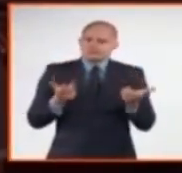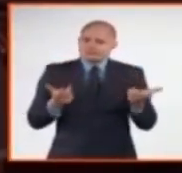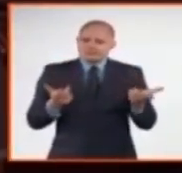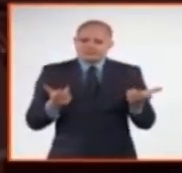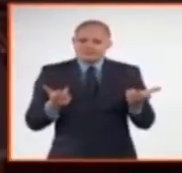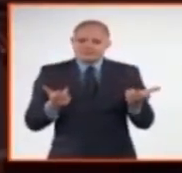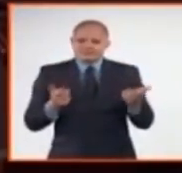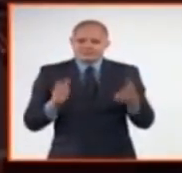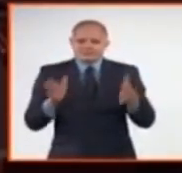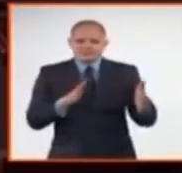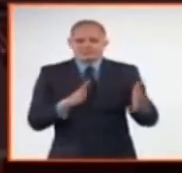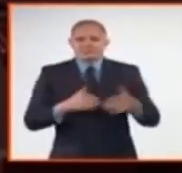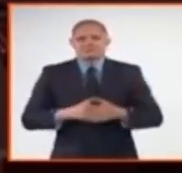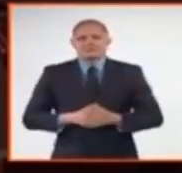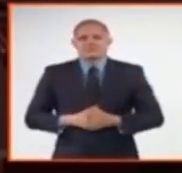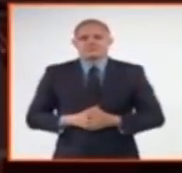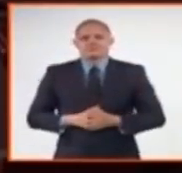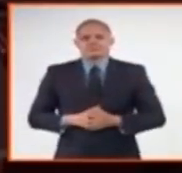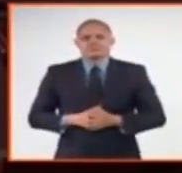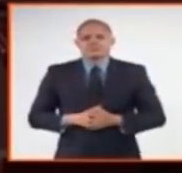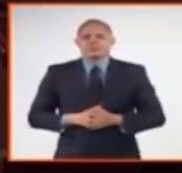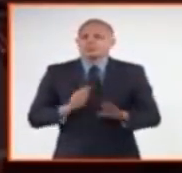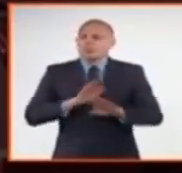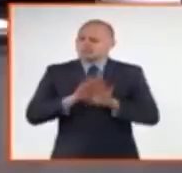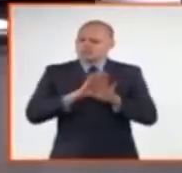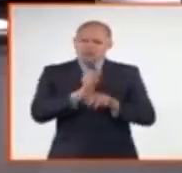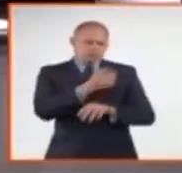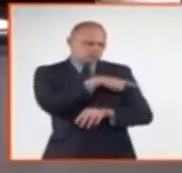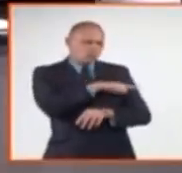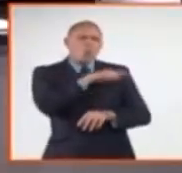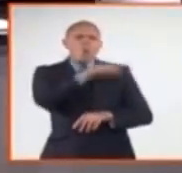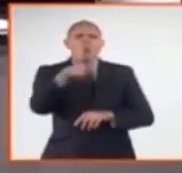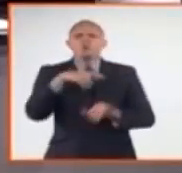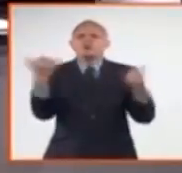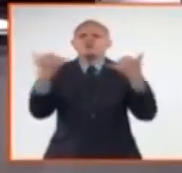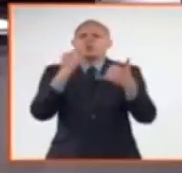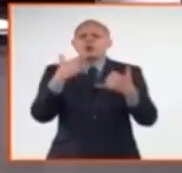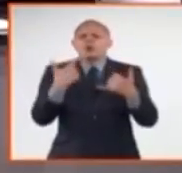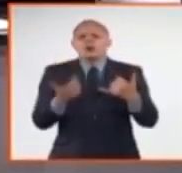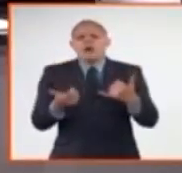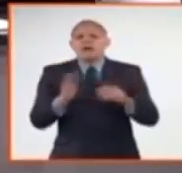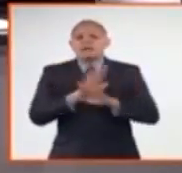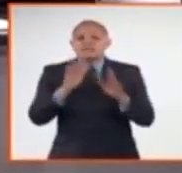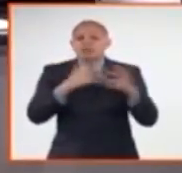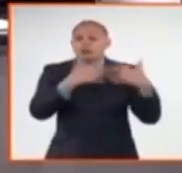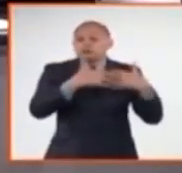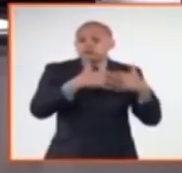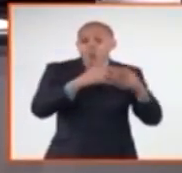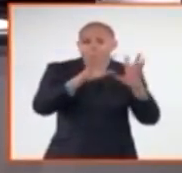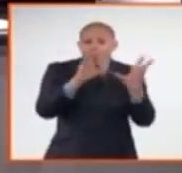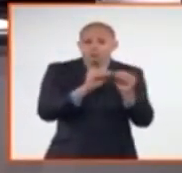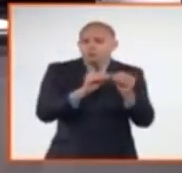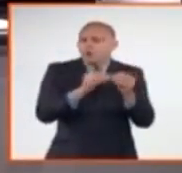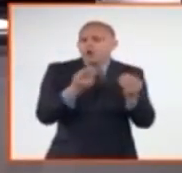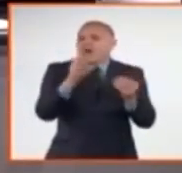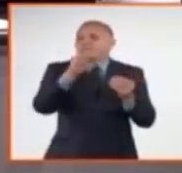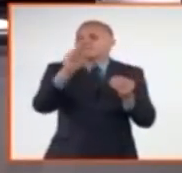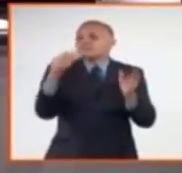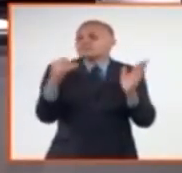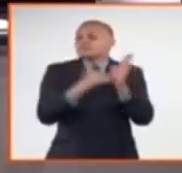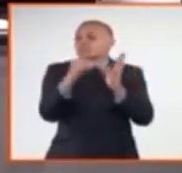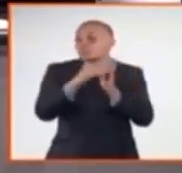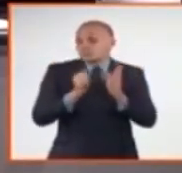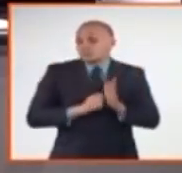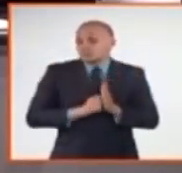doctora ustedes anunciaban que habían llegado ya a producir 20 millones de dosis de vacuna porque esa diferencia